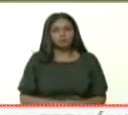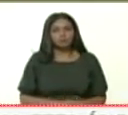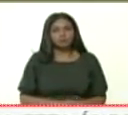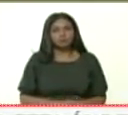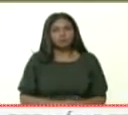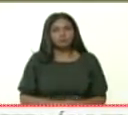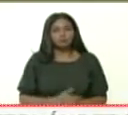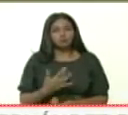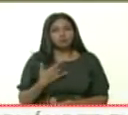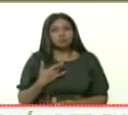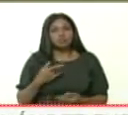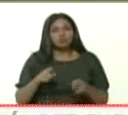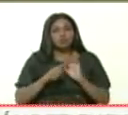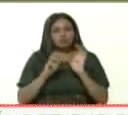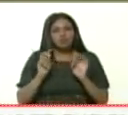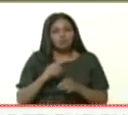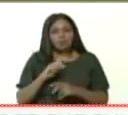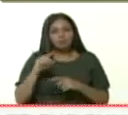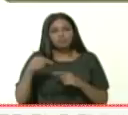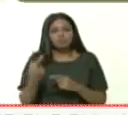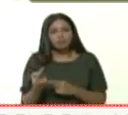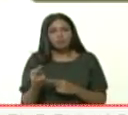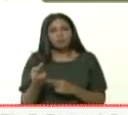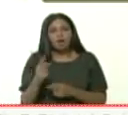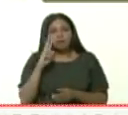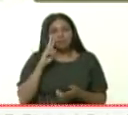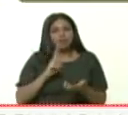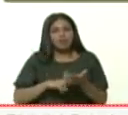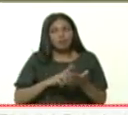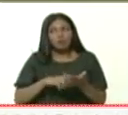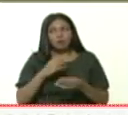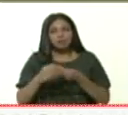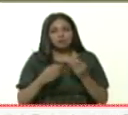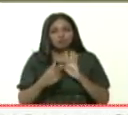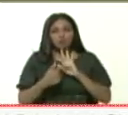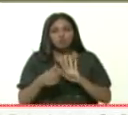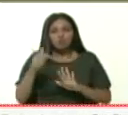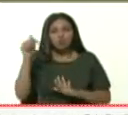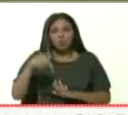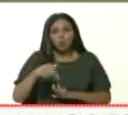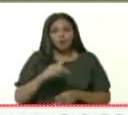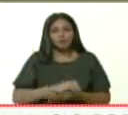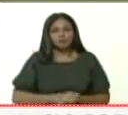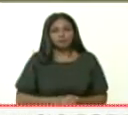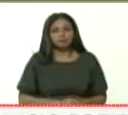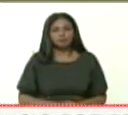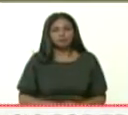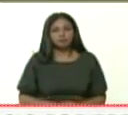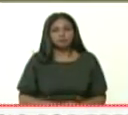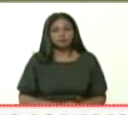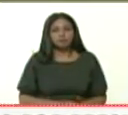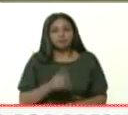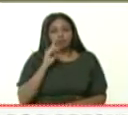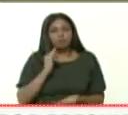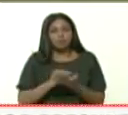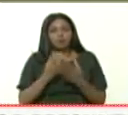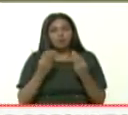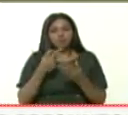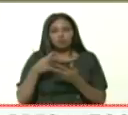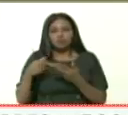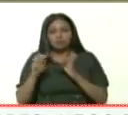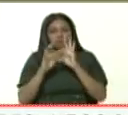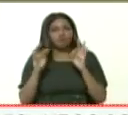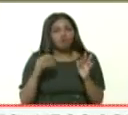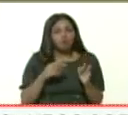¿Qué reacción ha tenido después de la prueba madre que tú has mostrado hoy? Una prueba entre muchas otras que